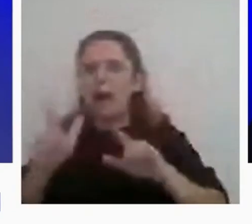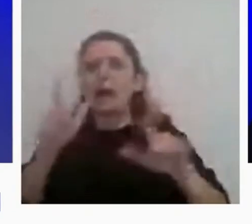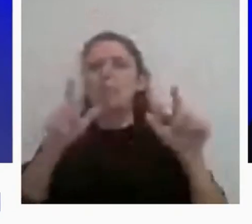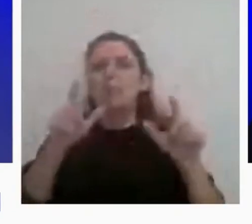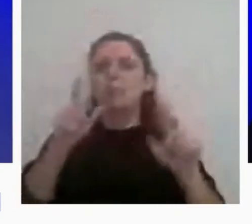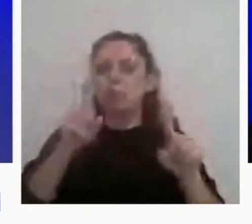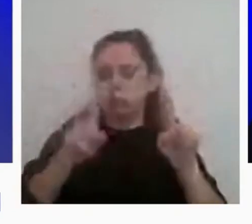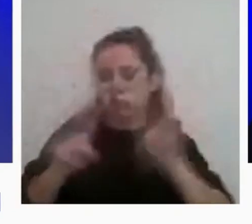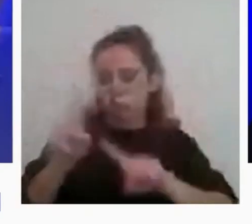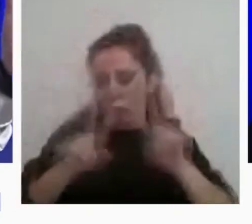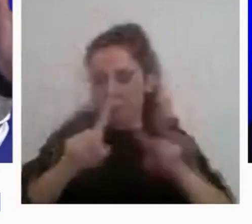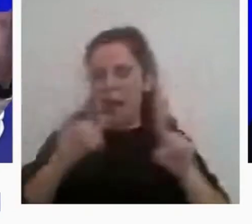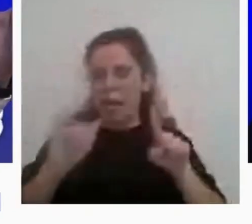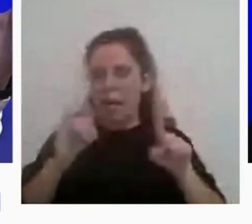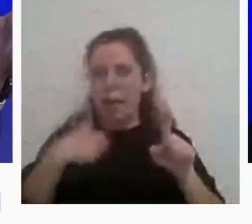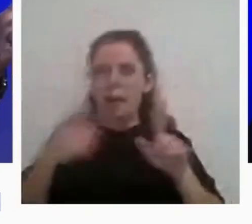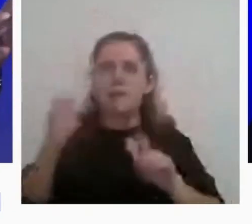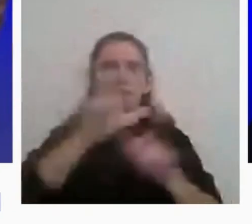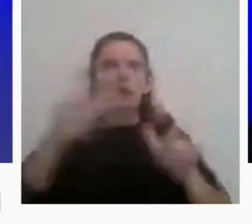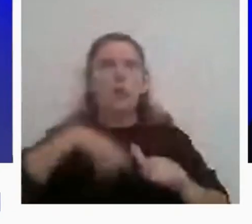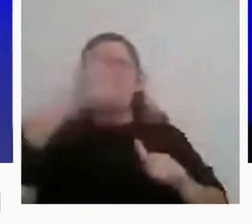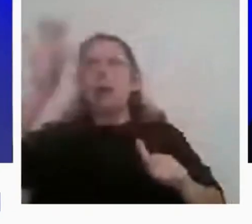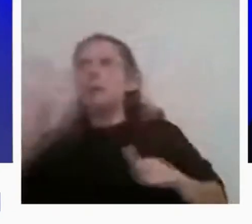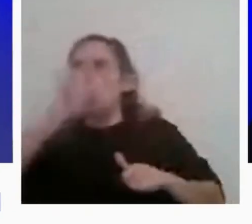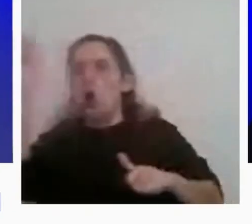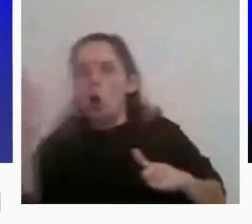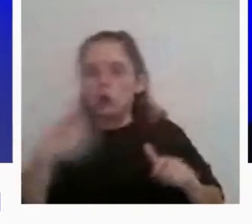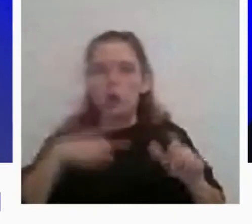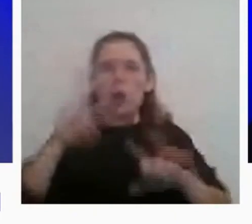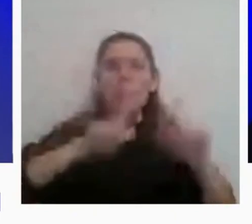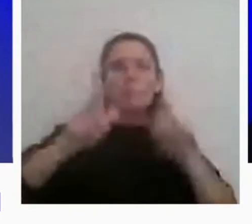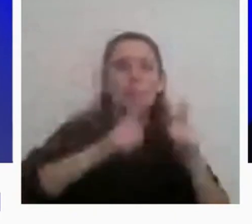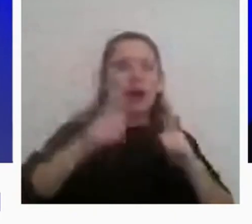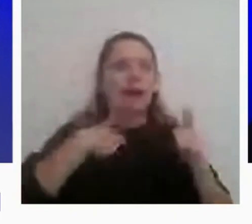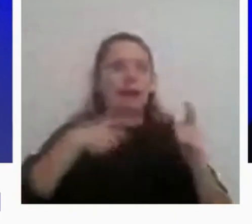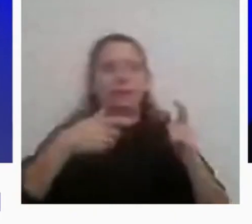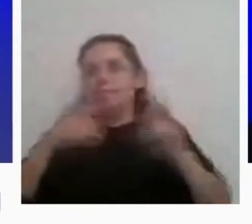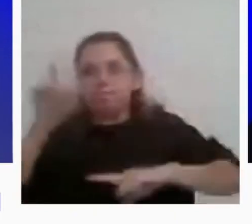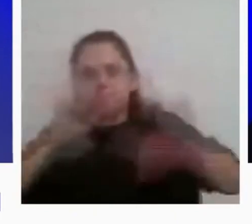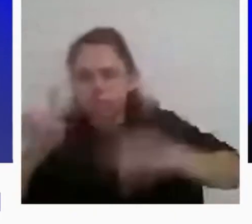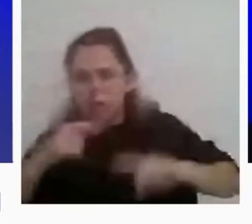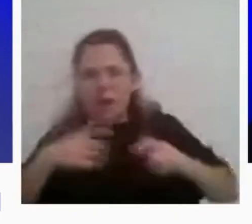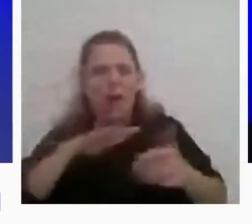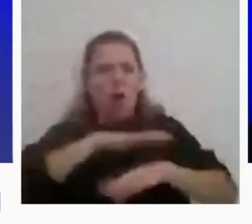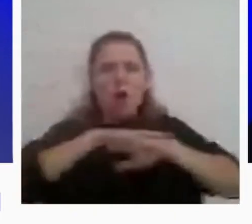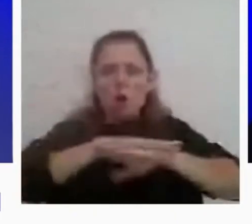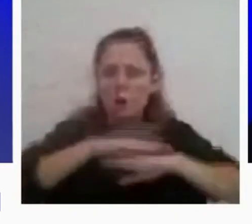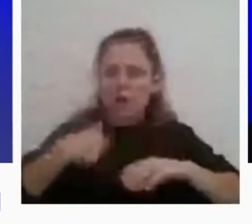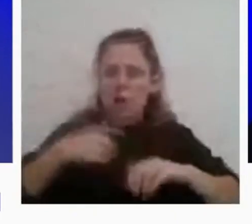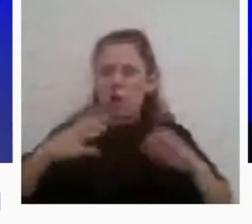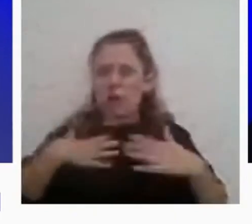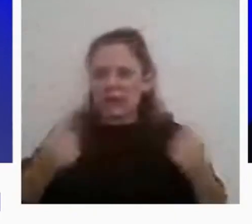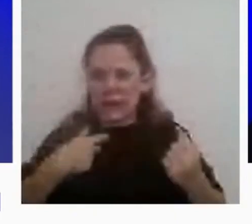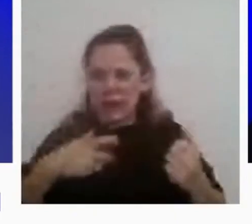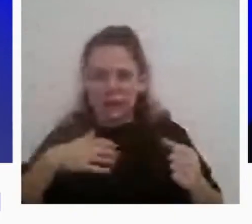hay todo muy disperso a la hora de los viajes. El gobierno estaba desbordado con la sanidad, los viajeros llorando por las redes sociales y